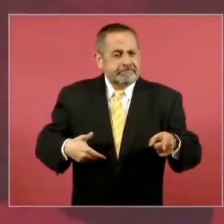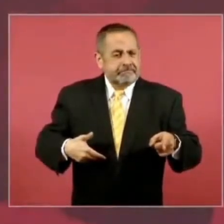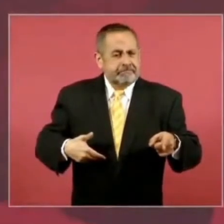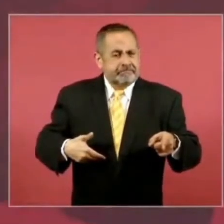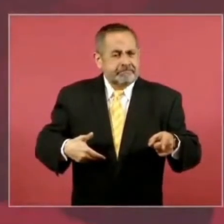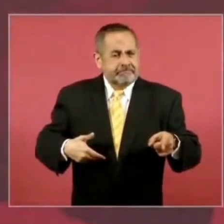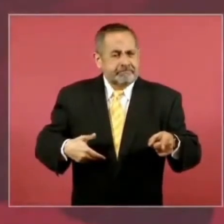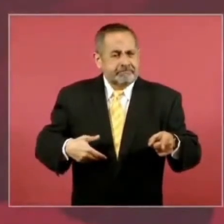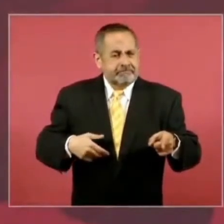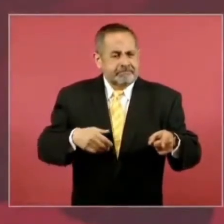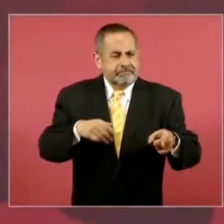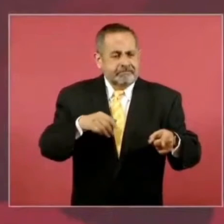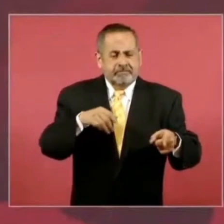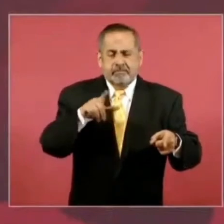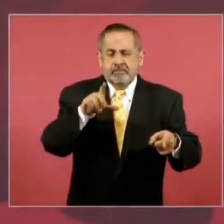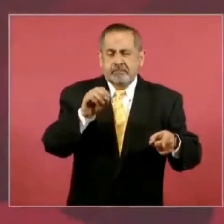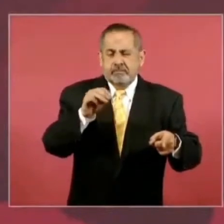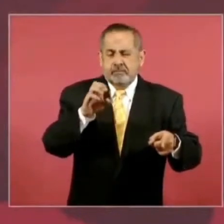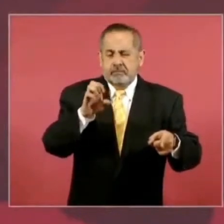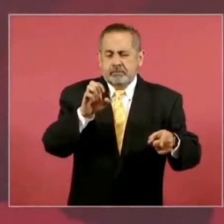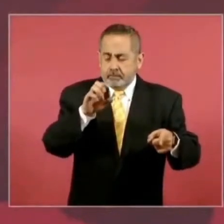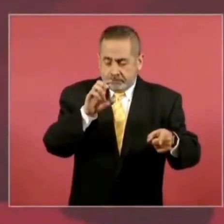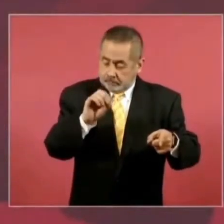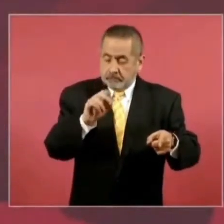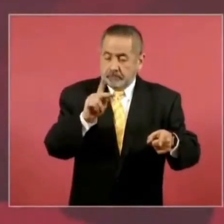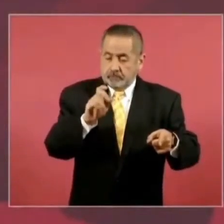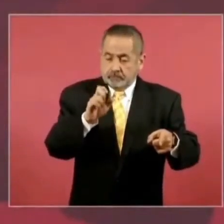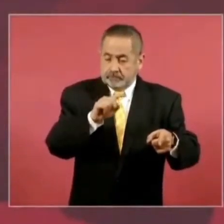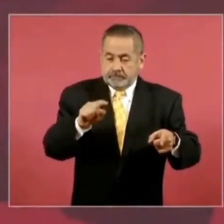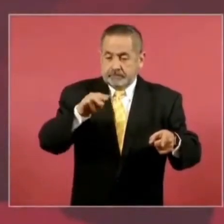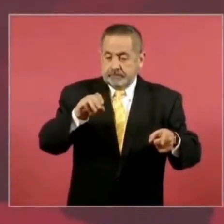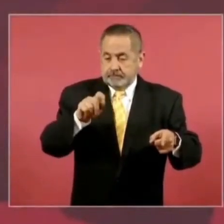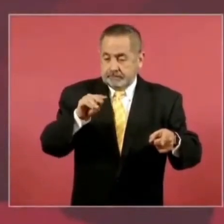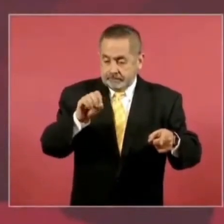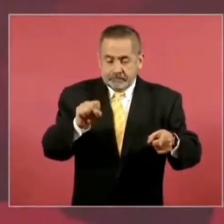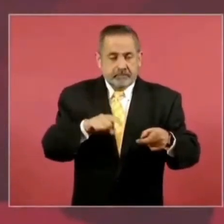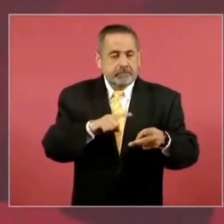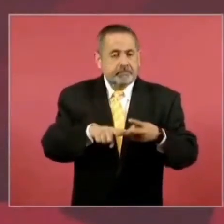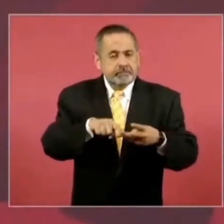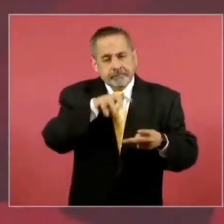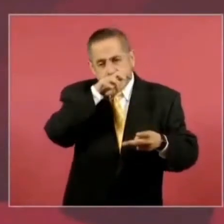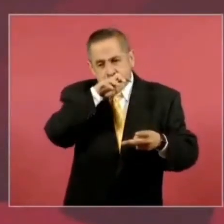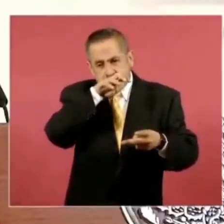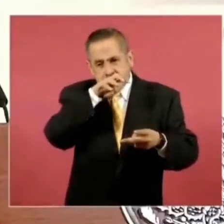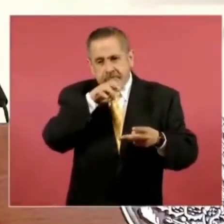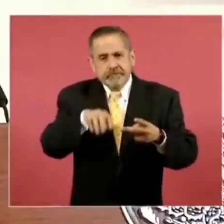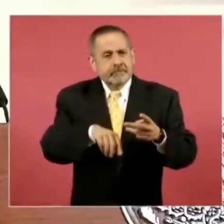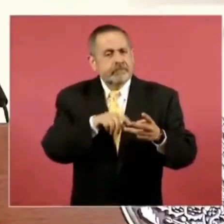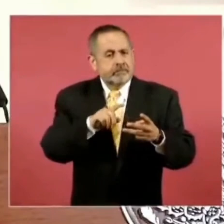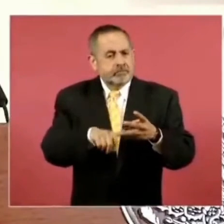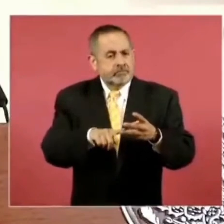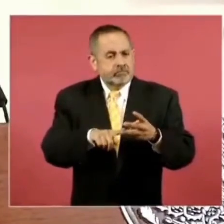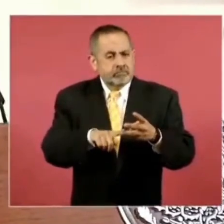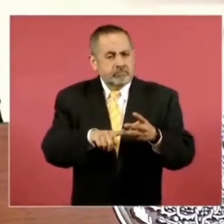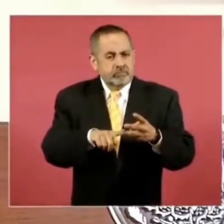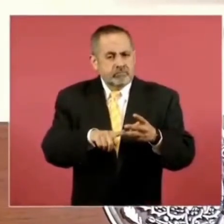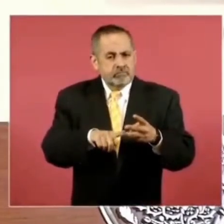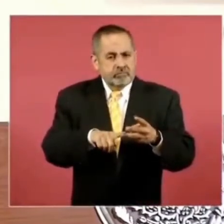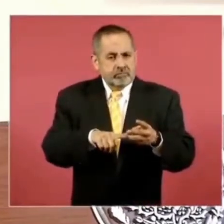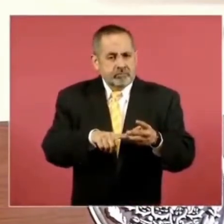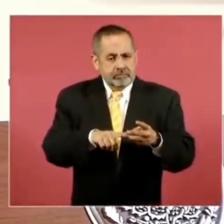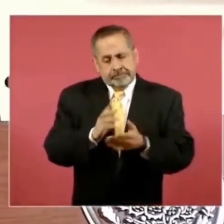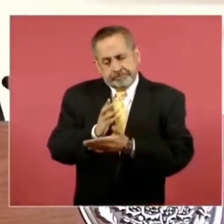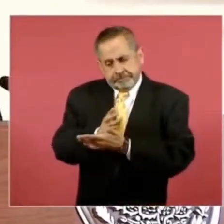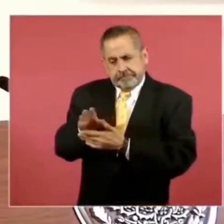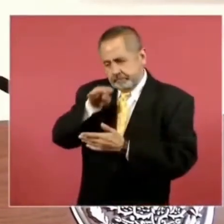Adolfo López Mateos, Gustavo Díaz Ordaz, que autoritarismo